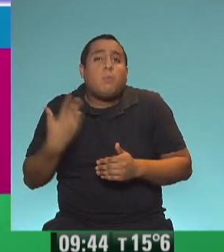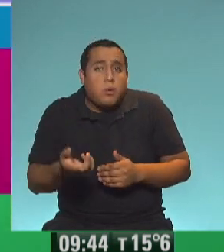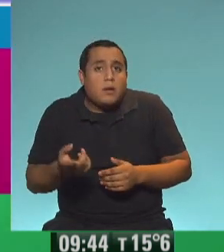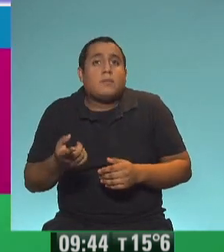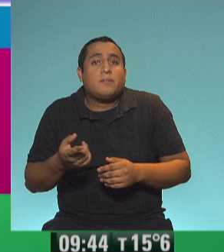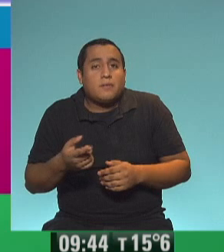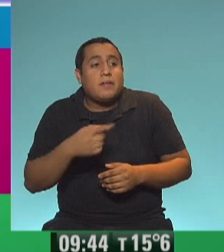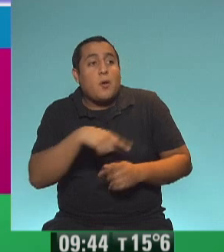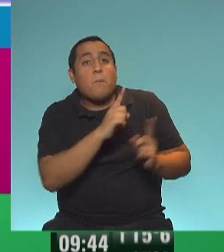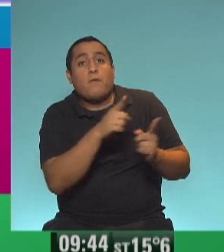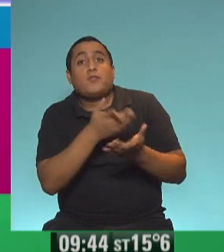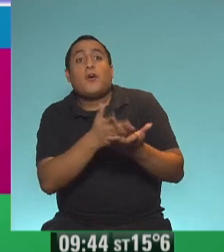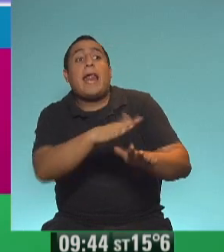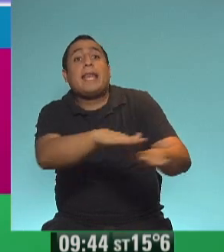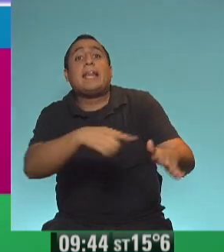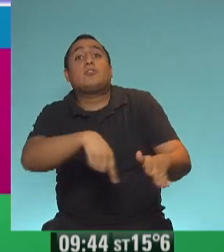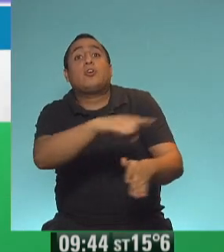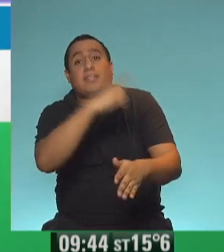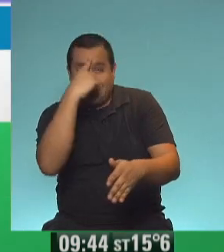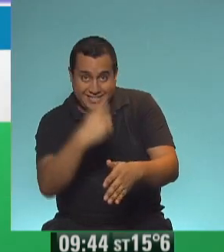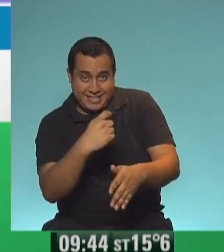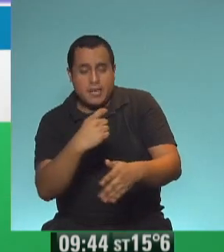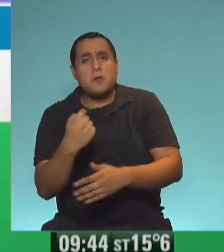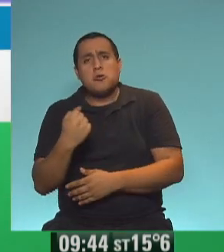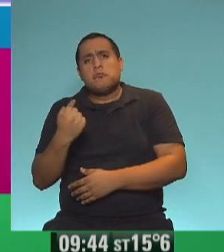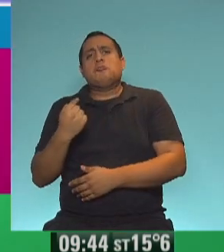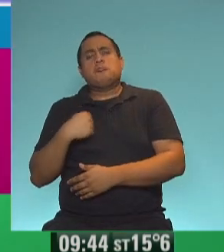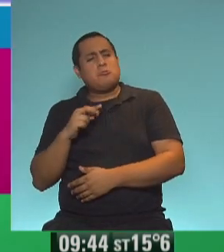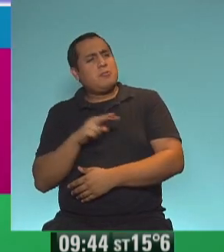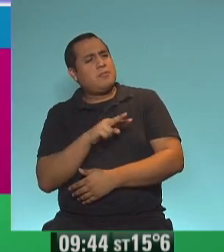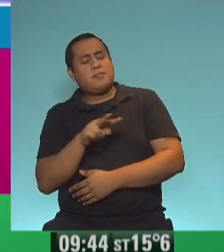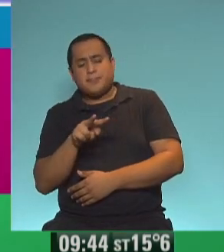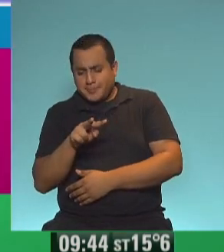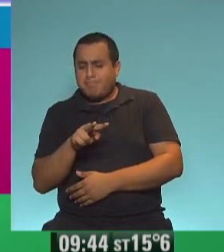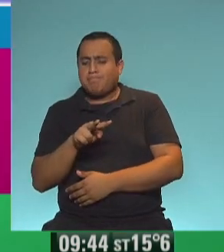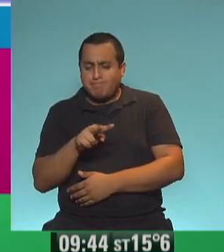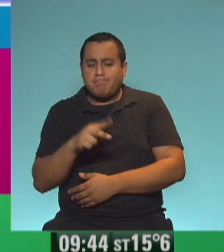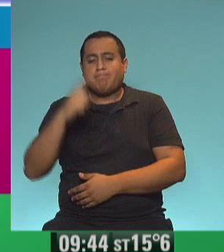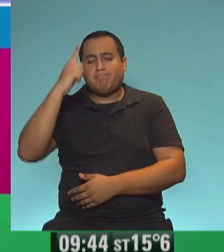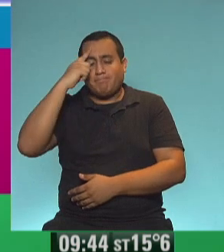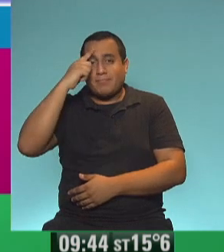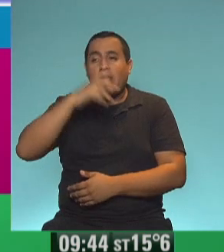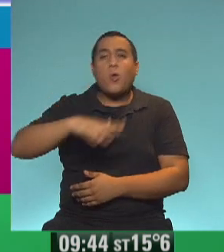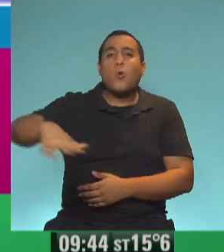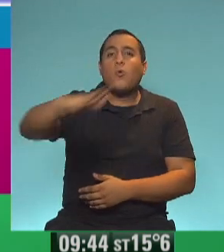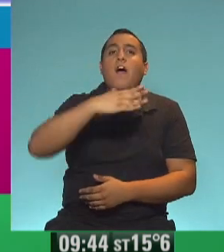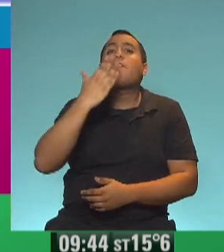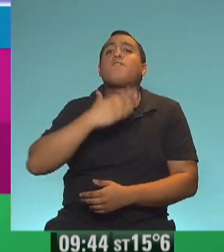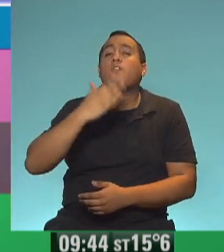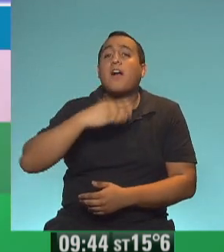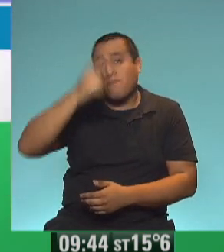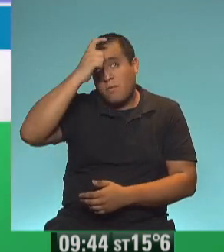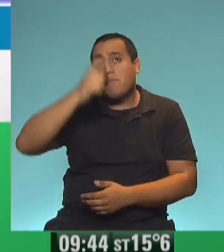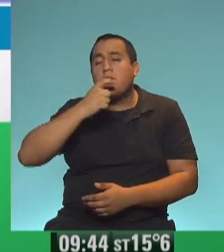tristeza de las maestras y de los niños hizo que yo dijera, bueno, los bomberos de la Boca hicieron una linda sala de